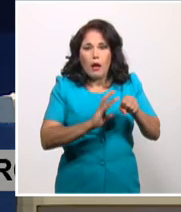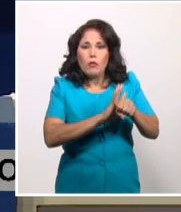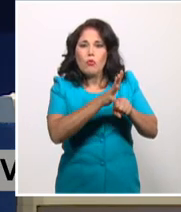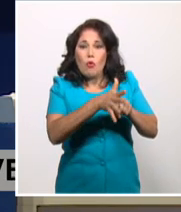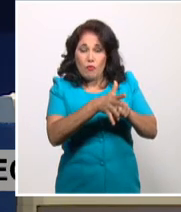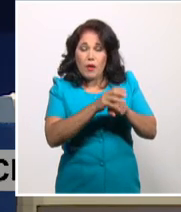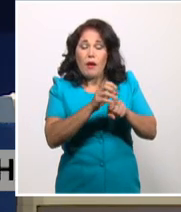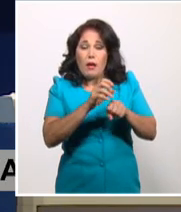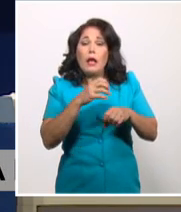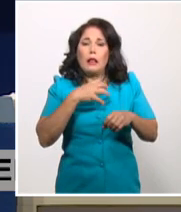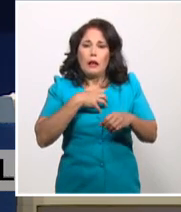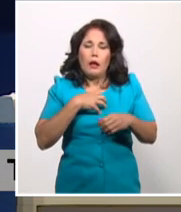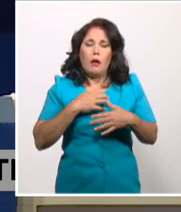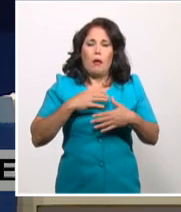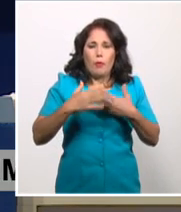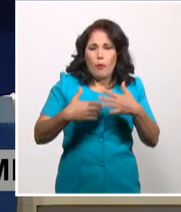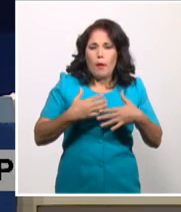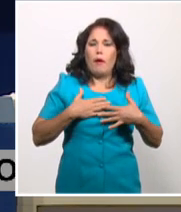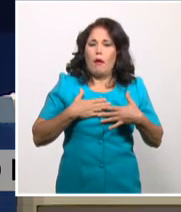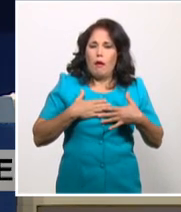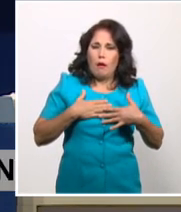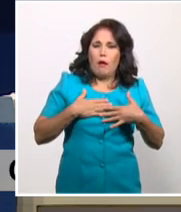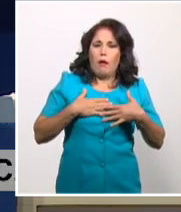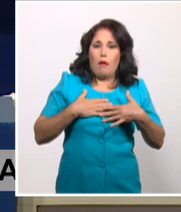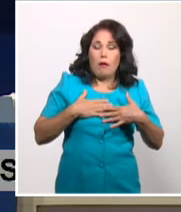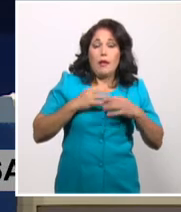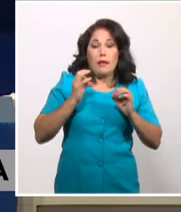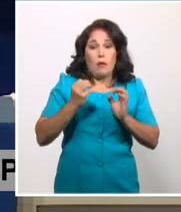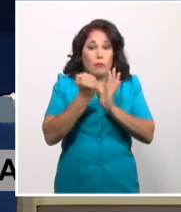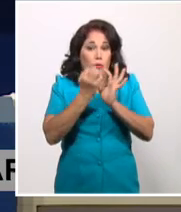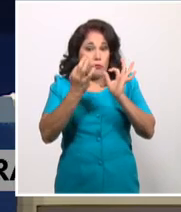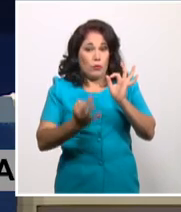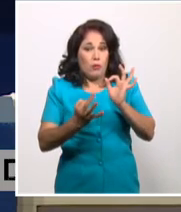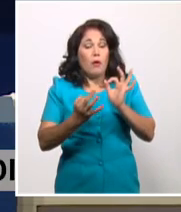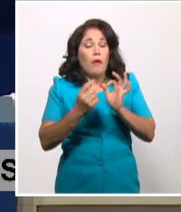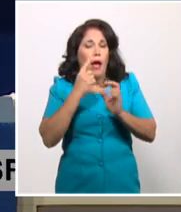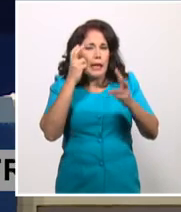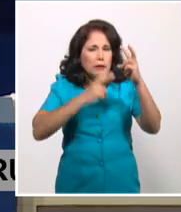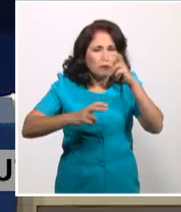presentó manifestaciones respiratorias y, como está establecido en el protocolo